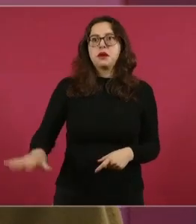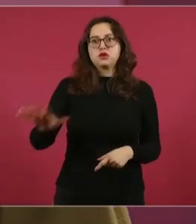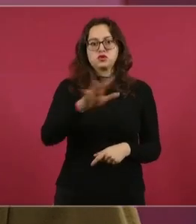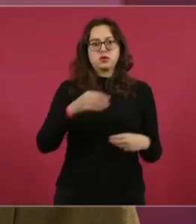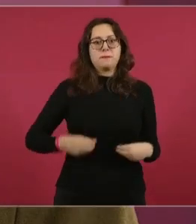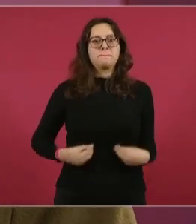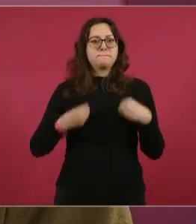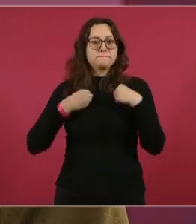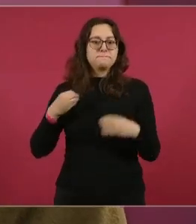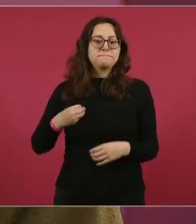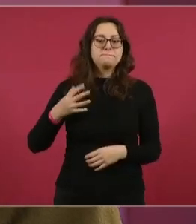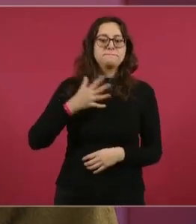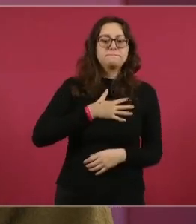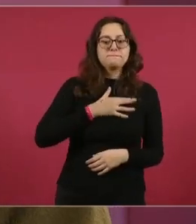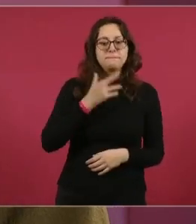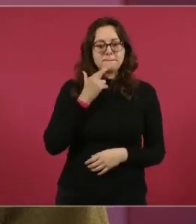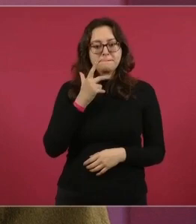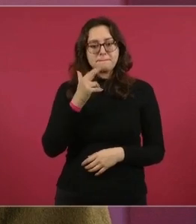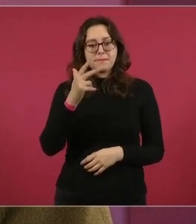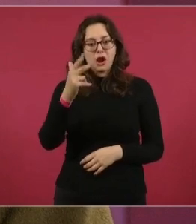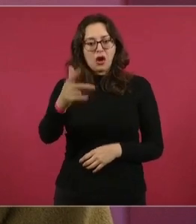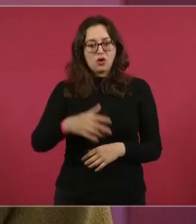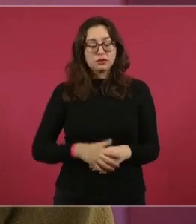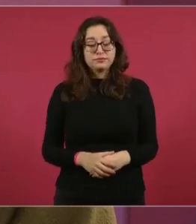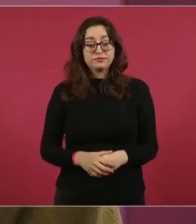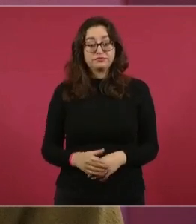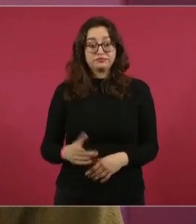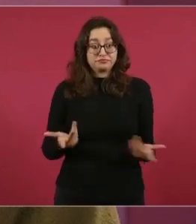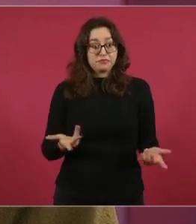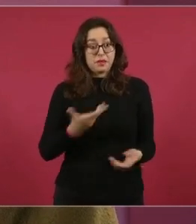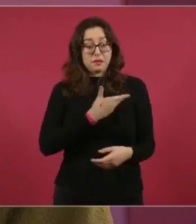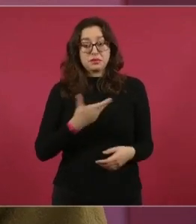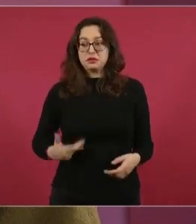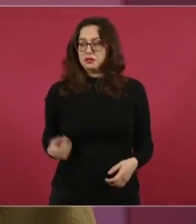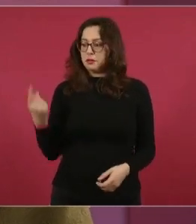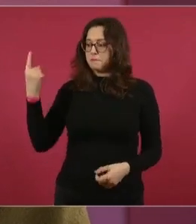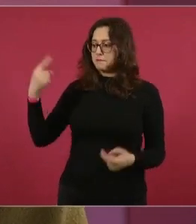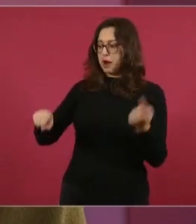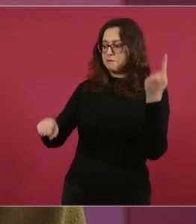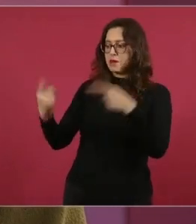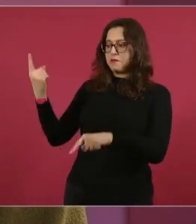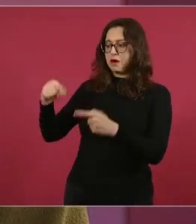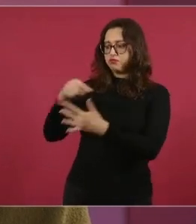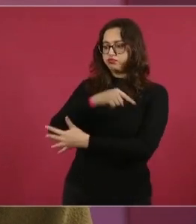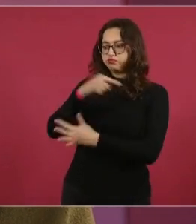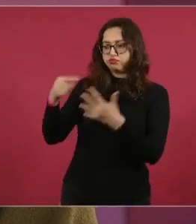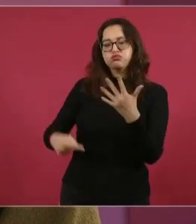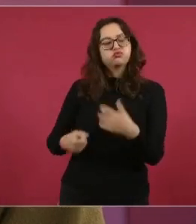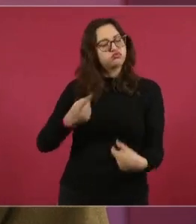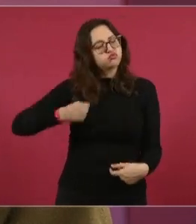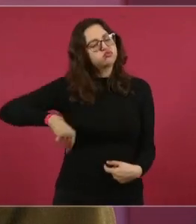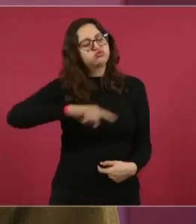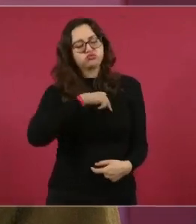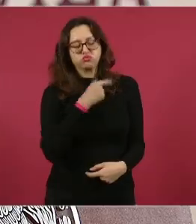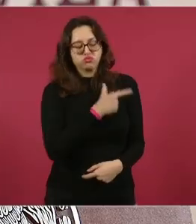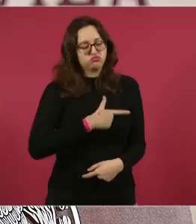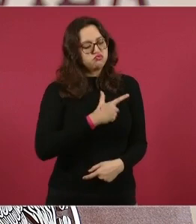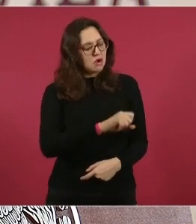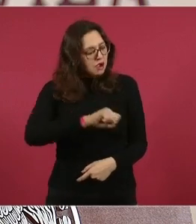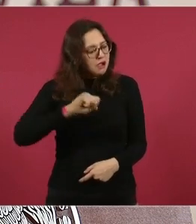nosotros cumplir órdenes, tareas y misiones. Y una vez más, nuestros ingenieros militares